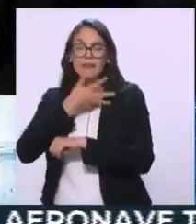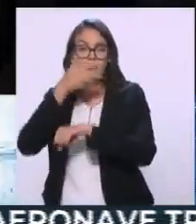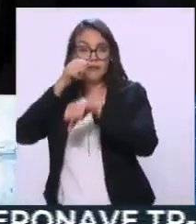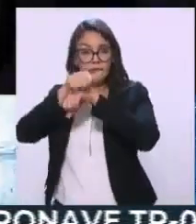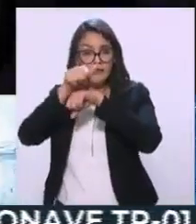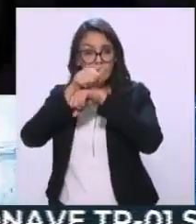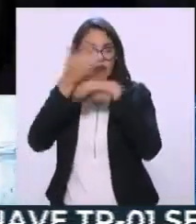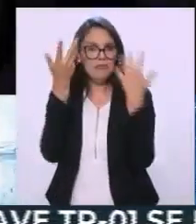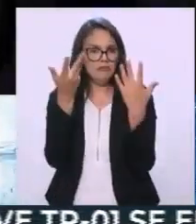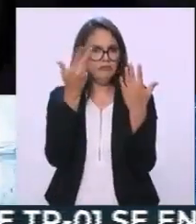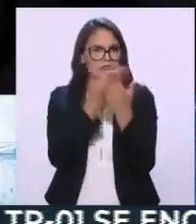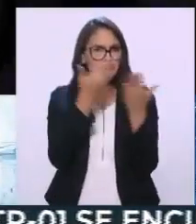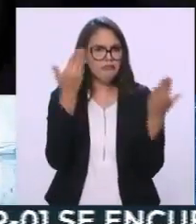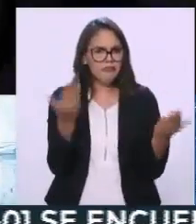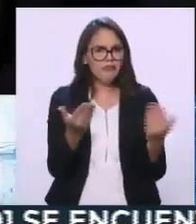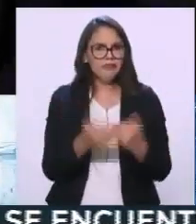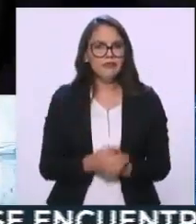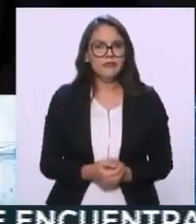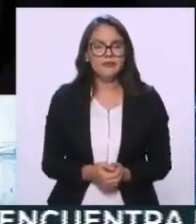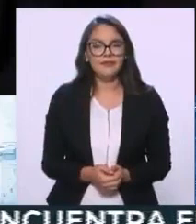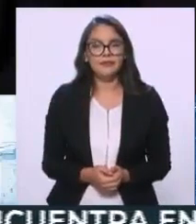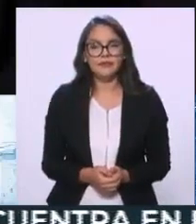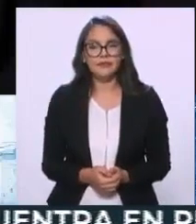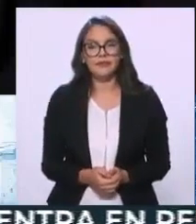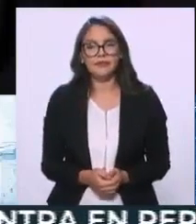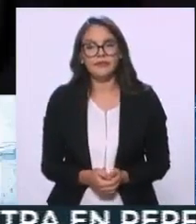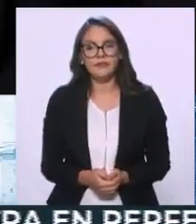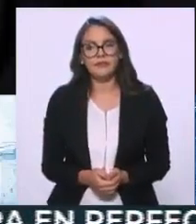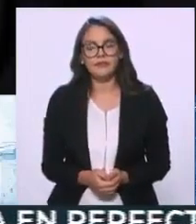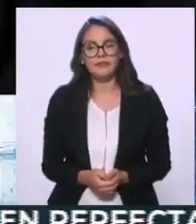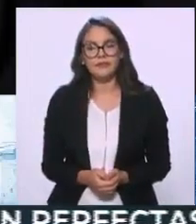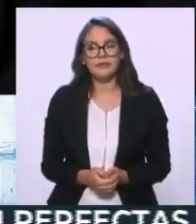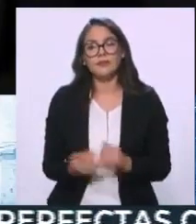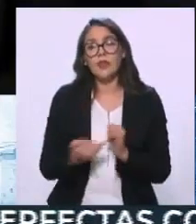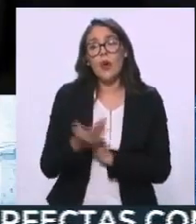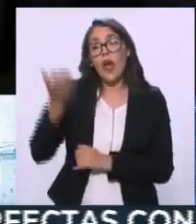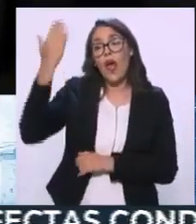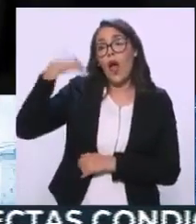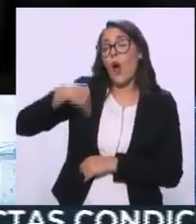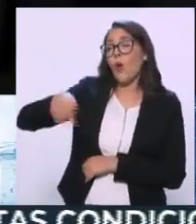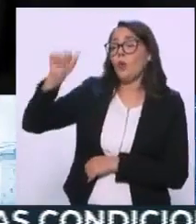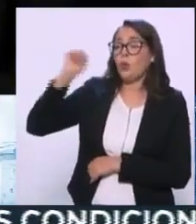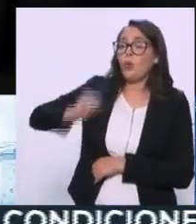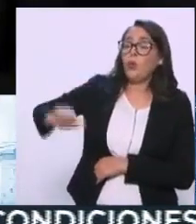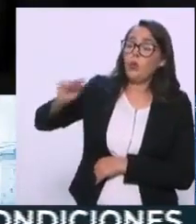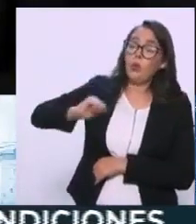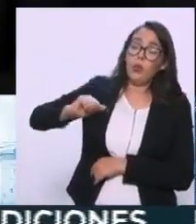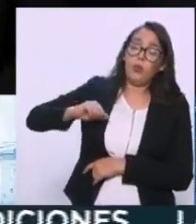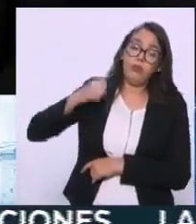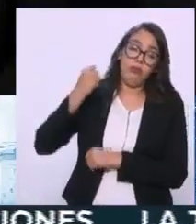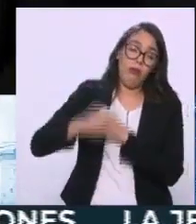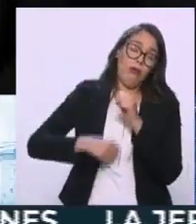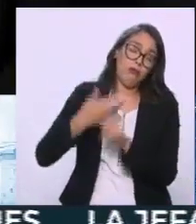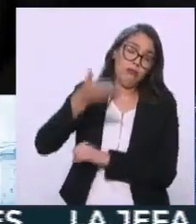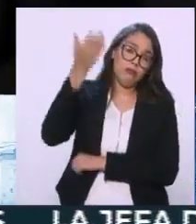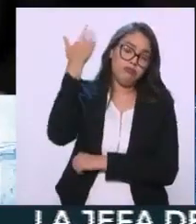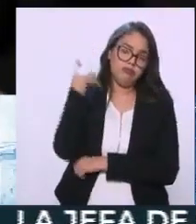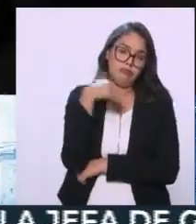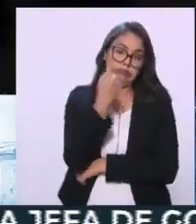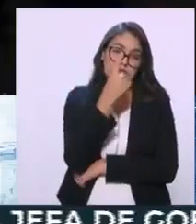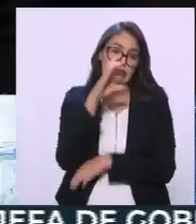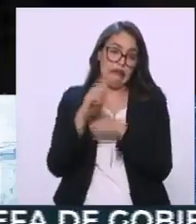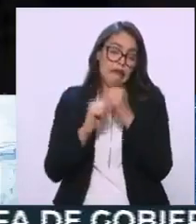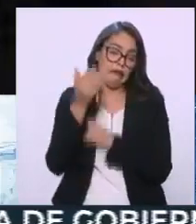Pero ya no estamos en los procesos nacionales y populares del siglo XX, hay una soledad en este momento